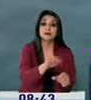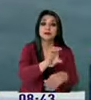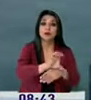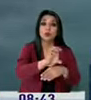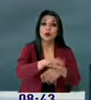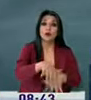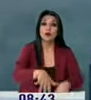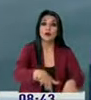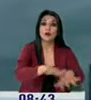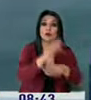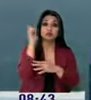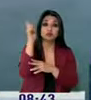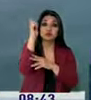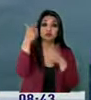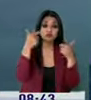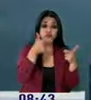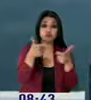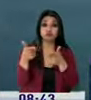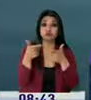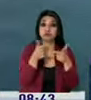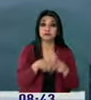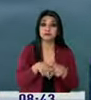el operativo por aire y tierra.